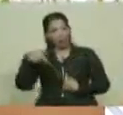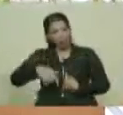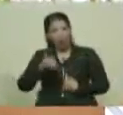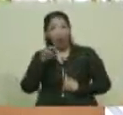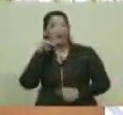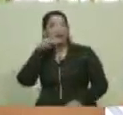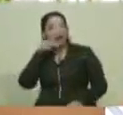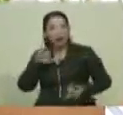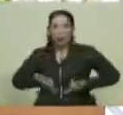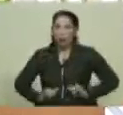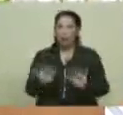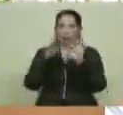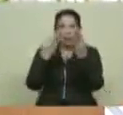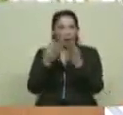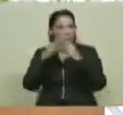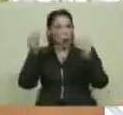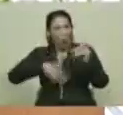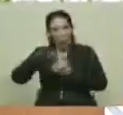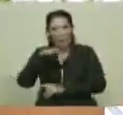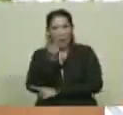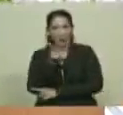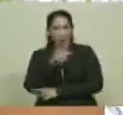nietos, tienen familiares, están